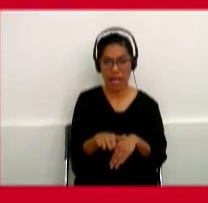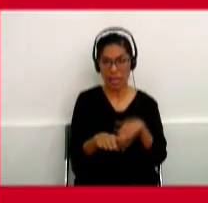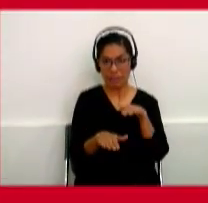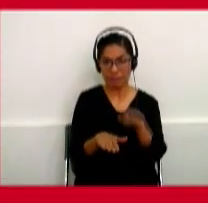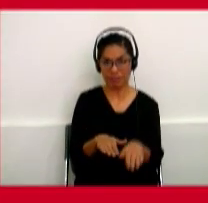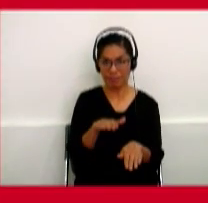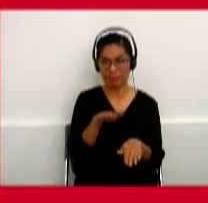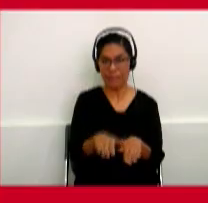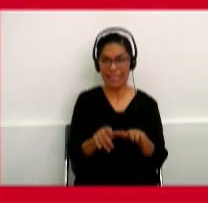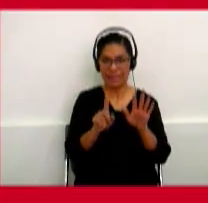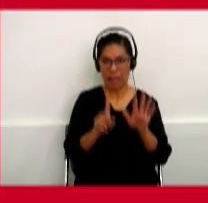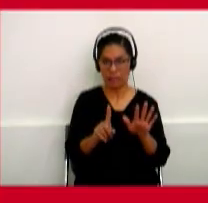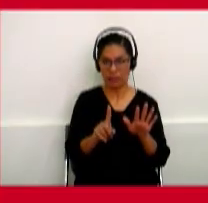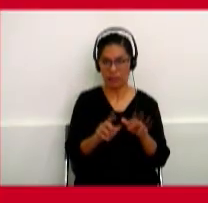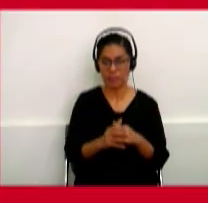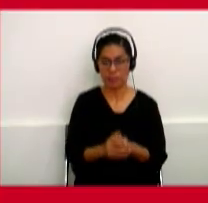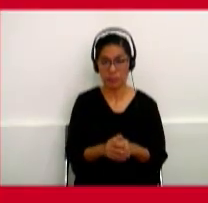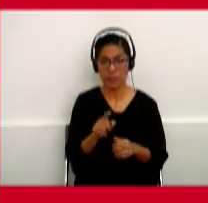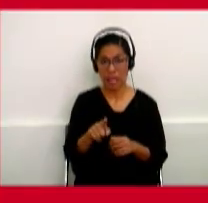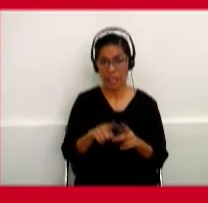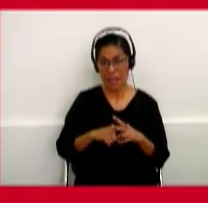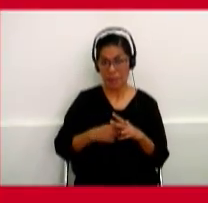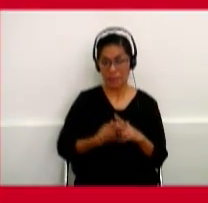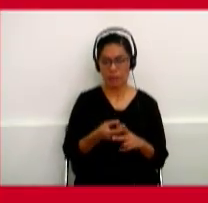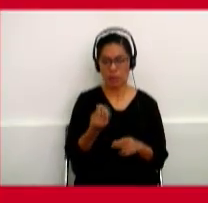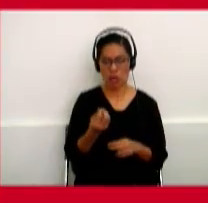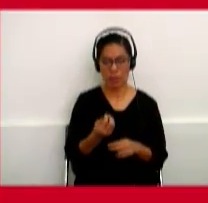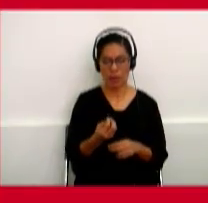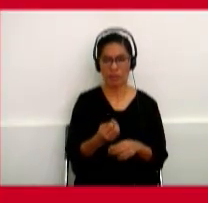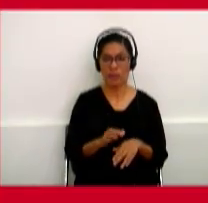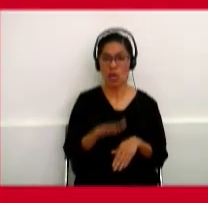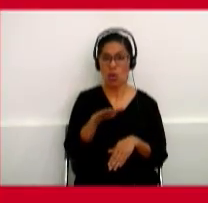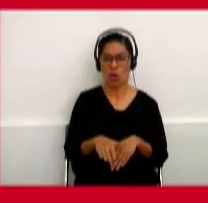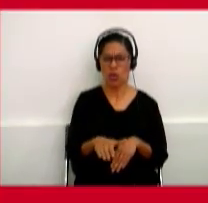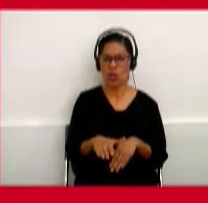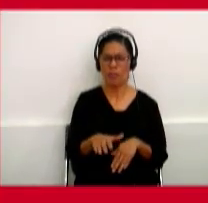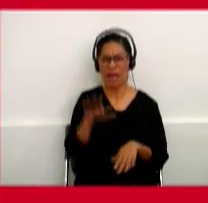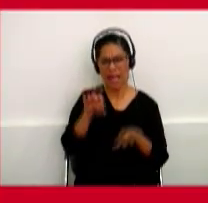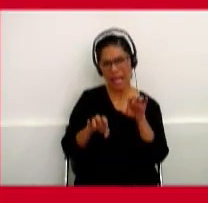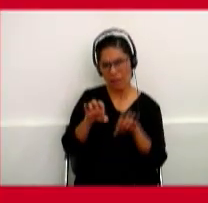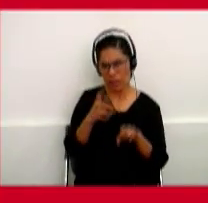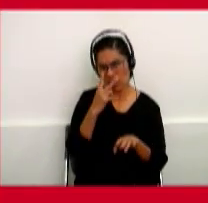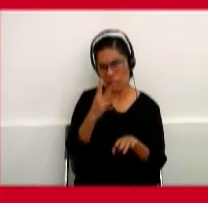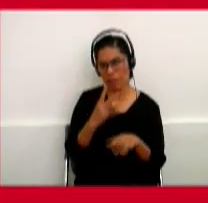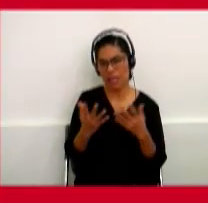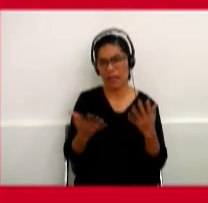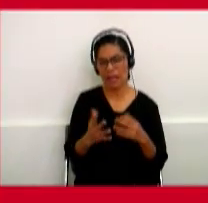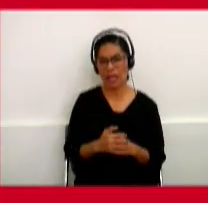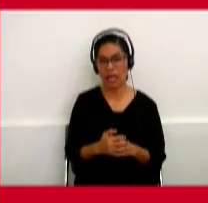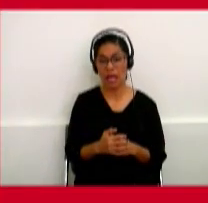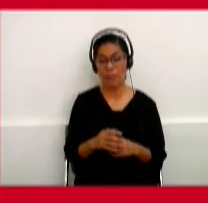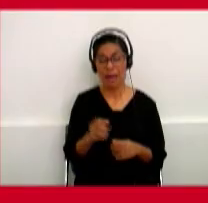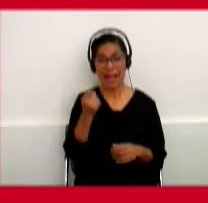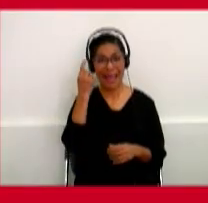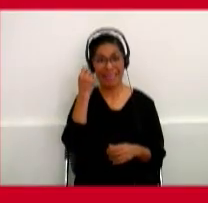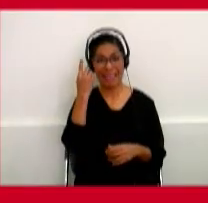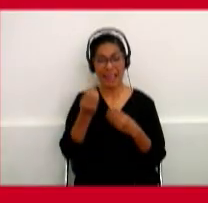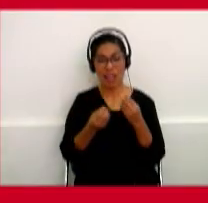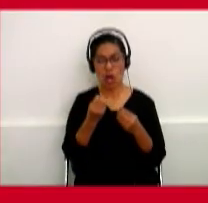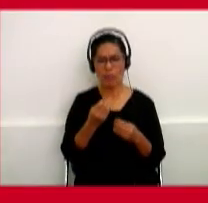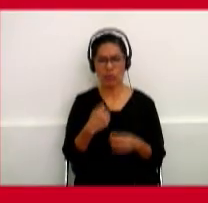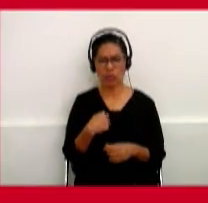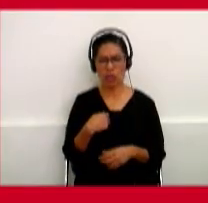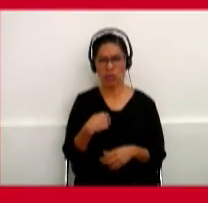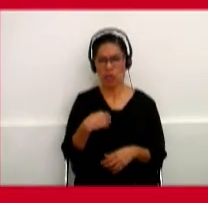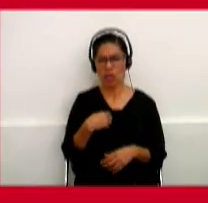pasos. Comenzamos al inicio, que es una fase de evaluación, y queremos trabajar con operaciones para entender realmente cuáles son sus